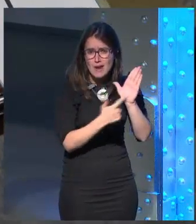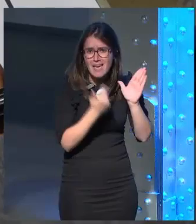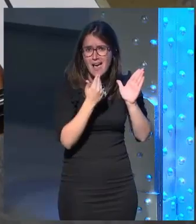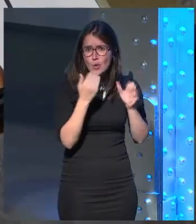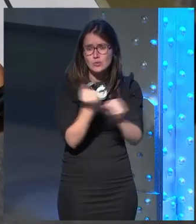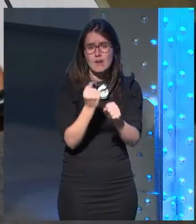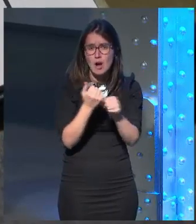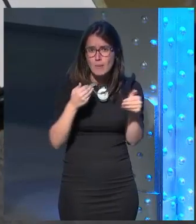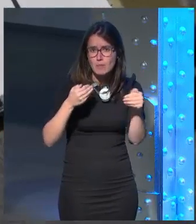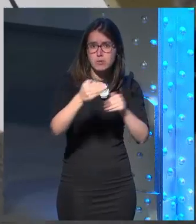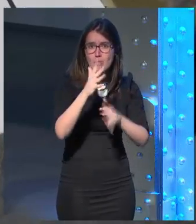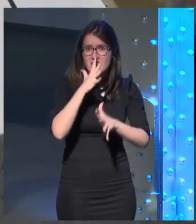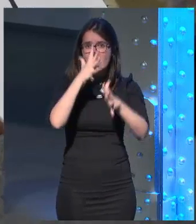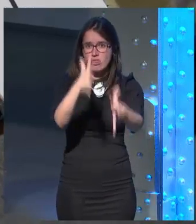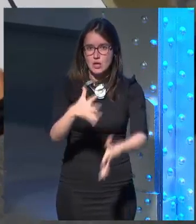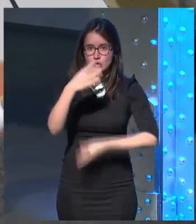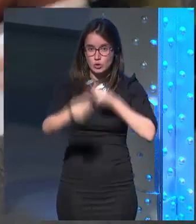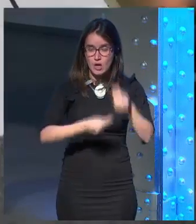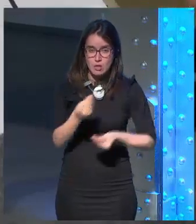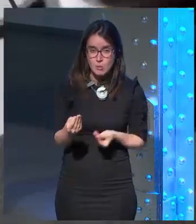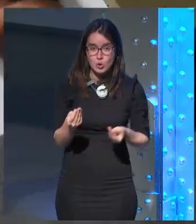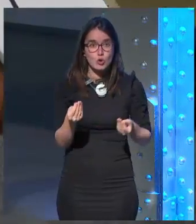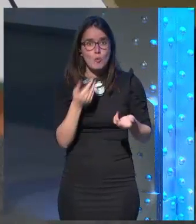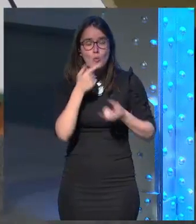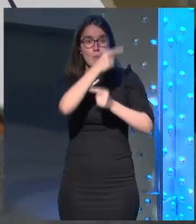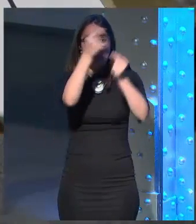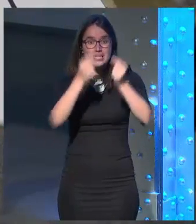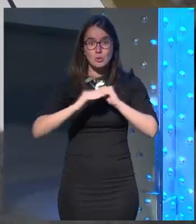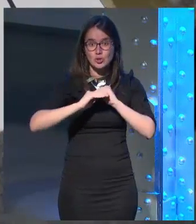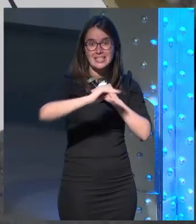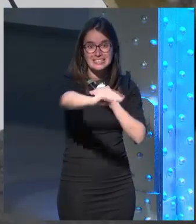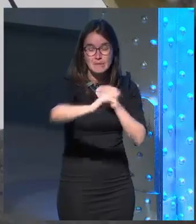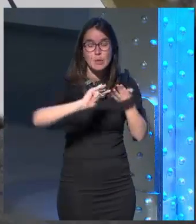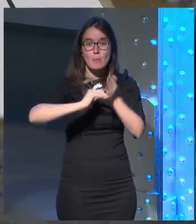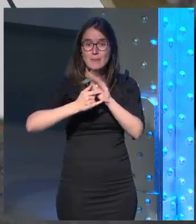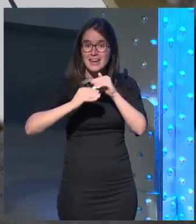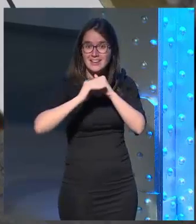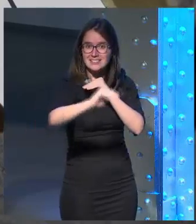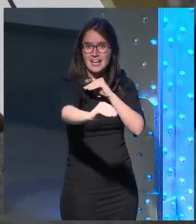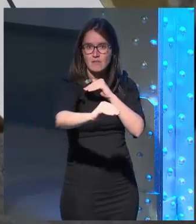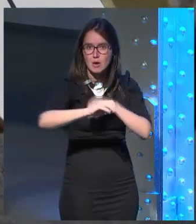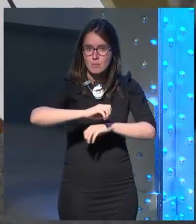trabajo que hacemos, que tuviera un presupuesto estable, un plan estable.